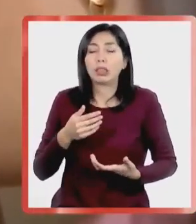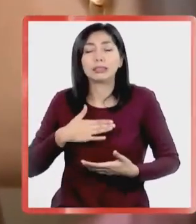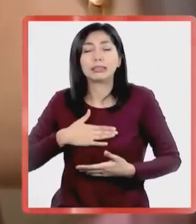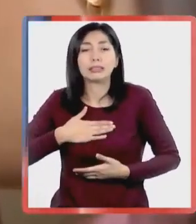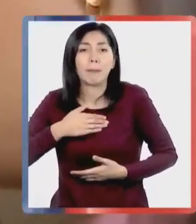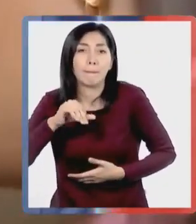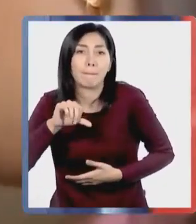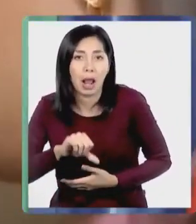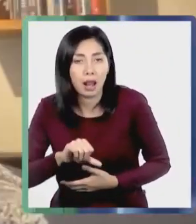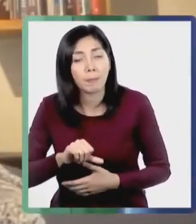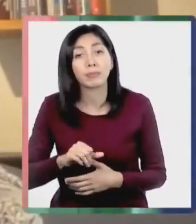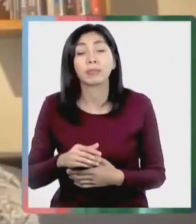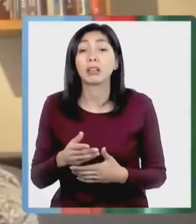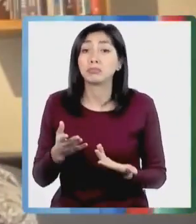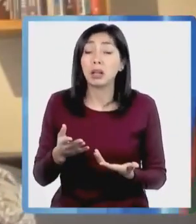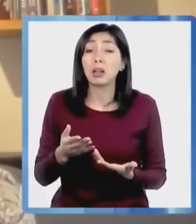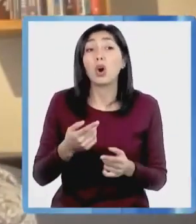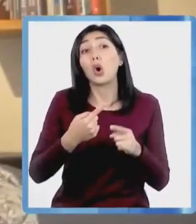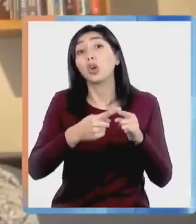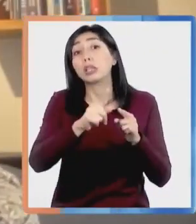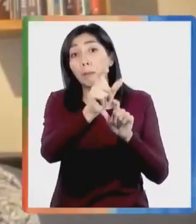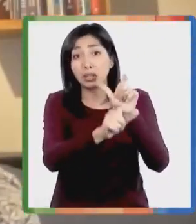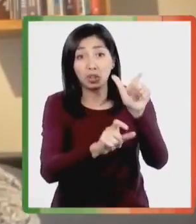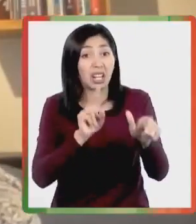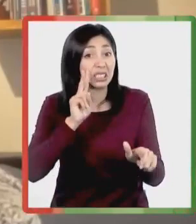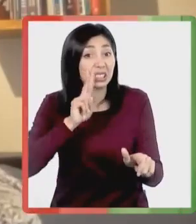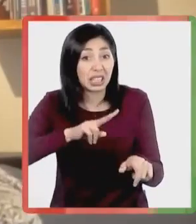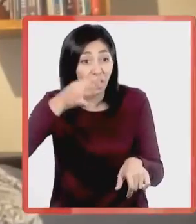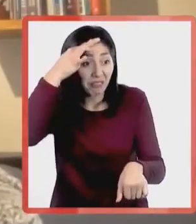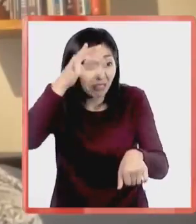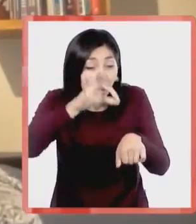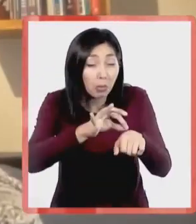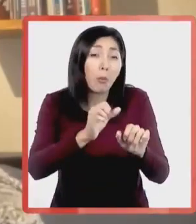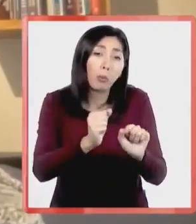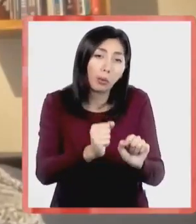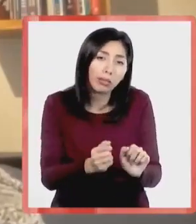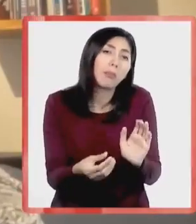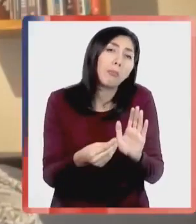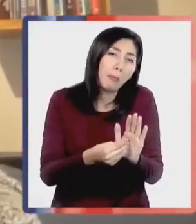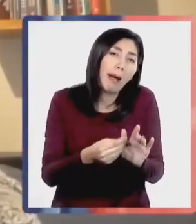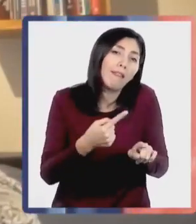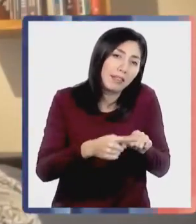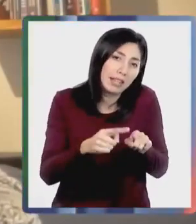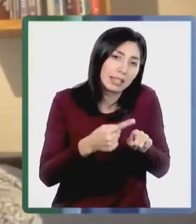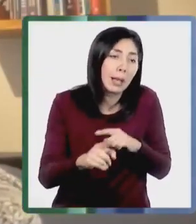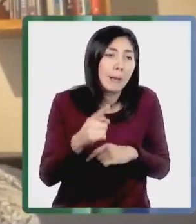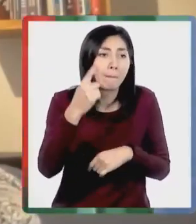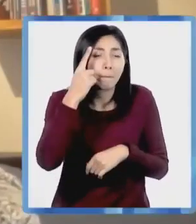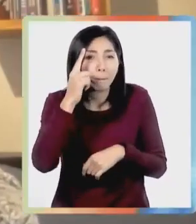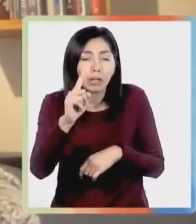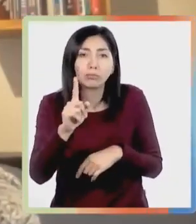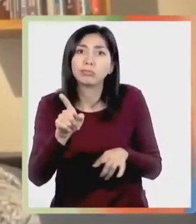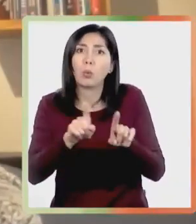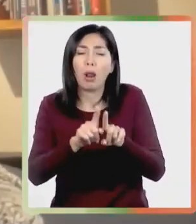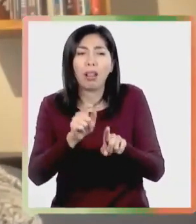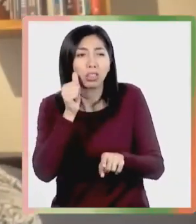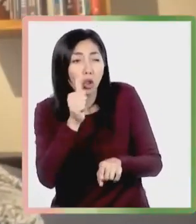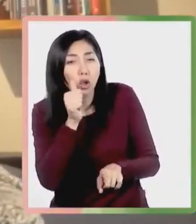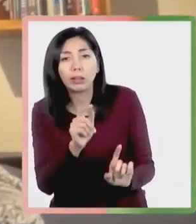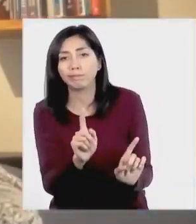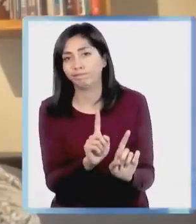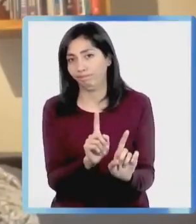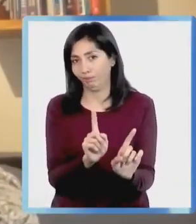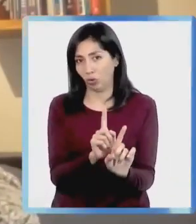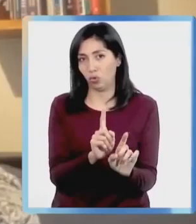en esas circunstancias. Ahora, en personas que no están en estas condiciones, por supuesto que ahí uno puede ser un poco menos restrictivo, pero siempre y cuando esto no